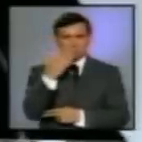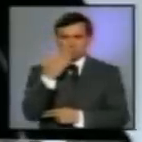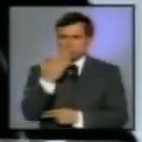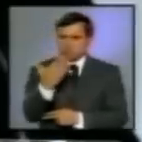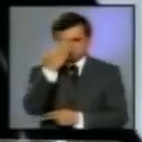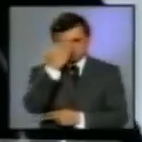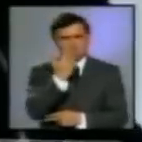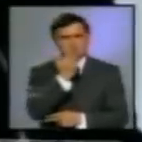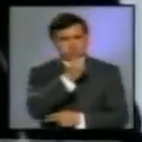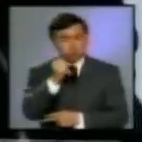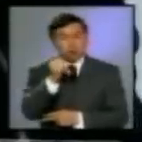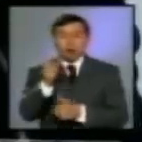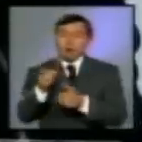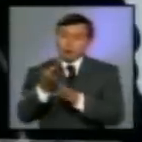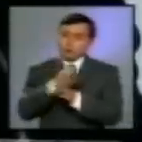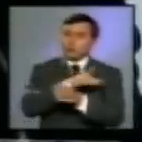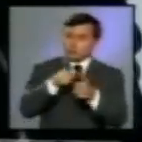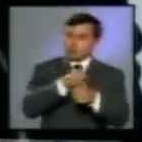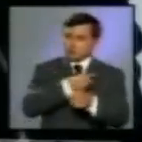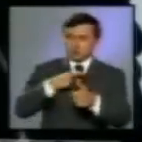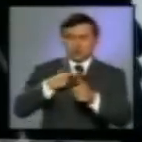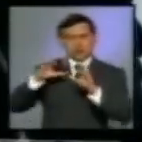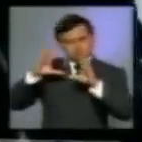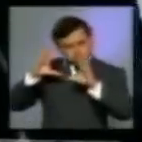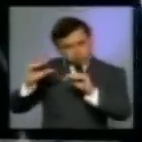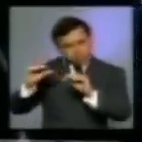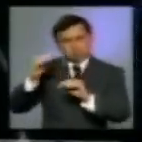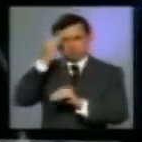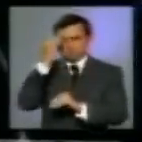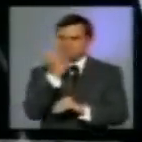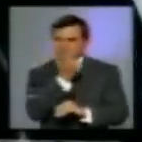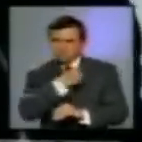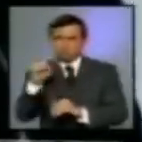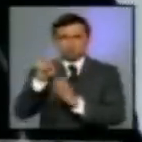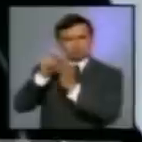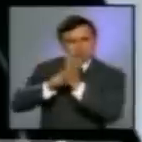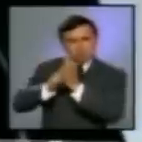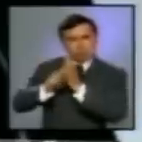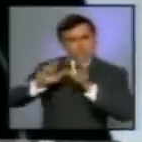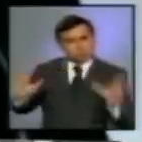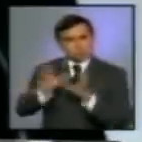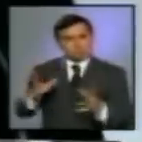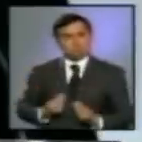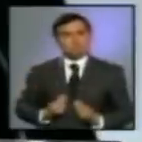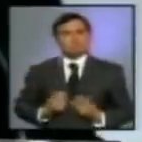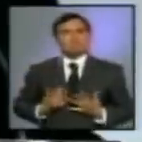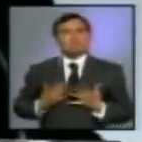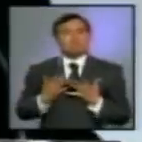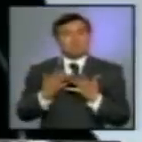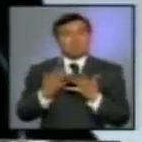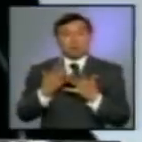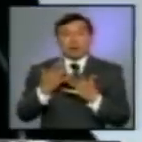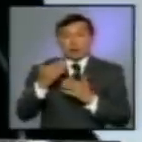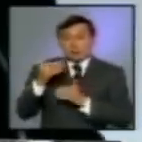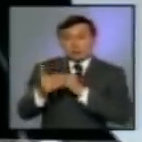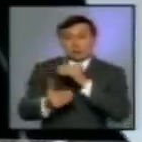formar a esa policía, adiestrarla, sobre todo moralizarla. Y en esa medida de que tengamos esta policía, tiene